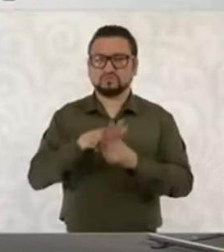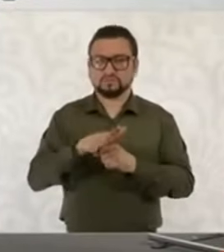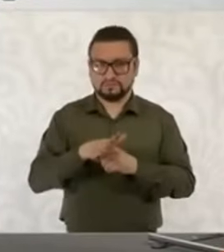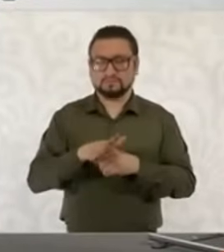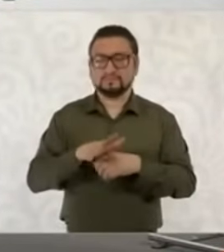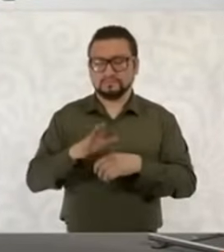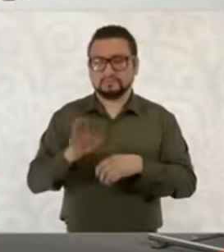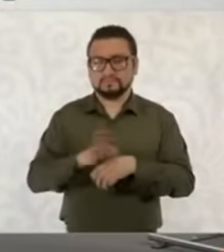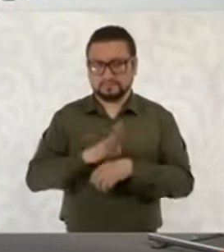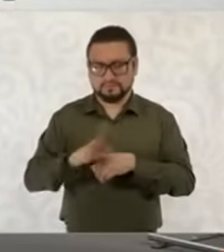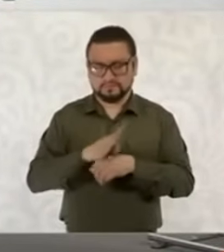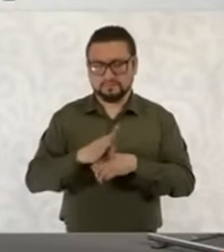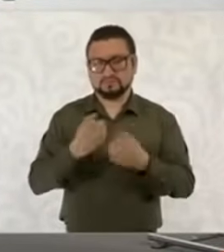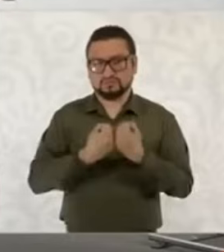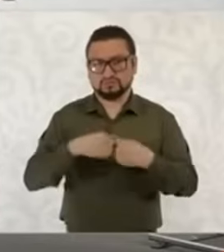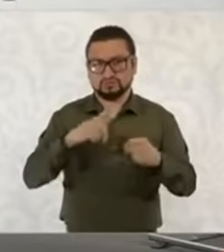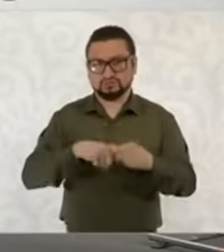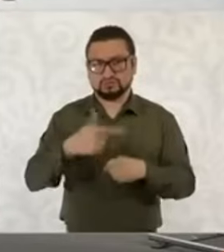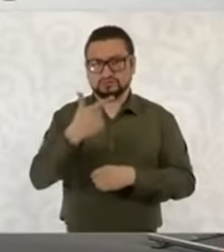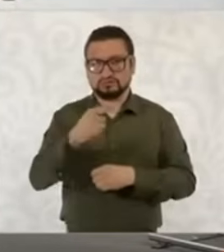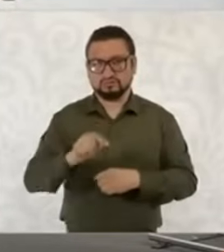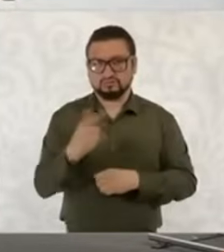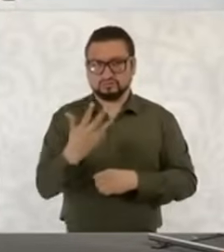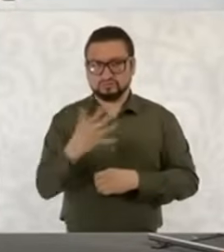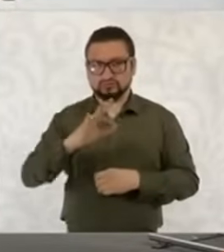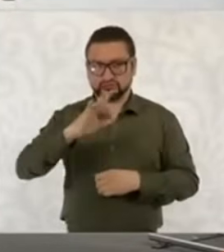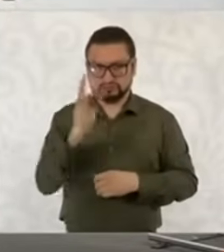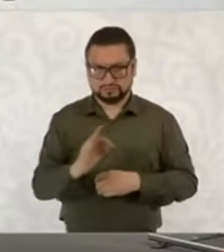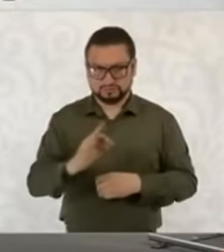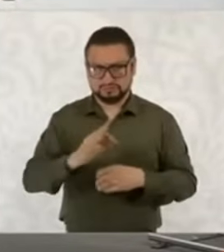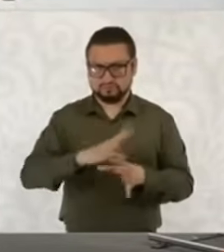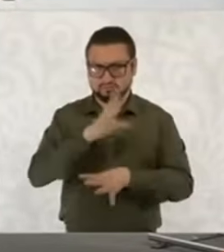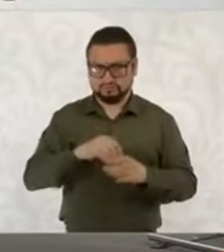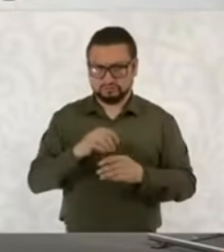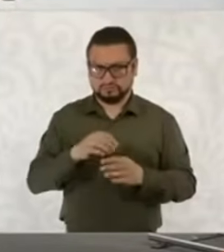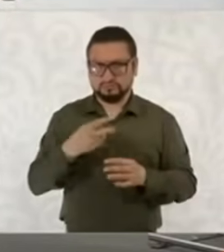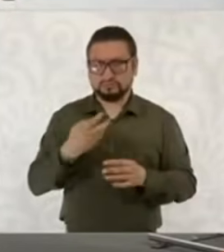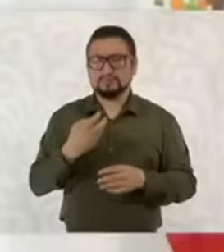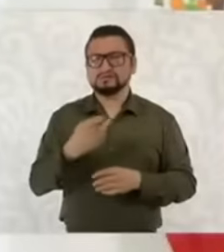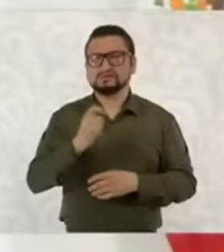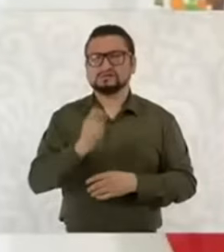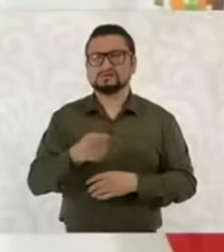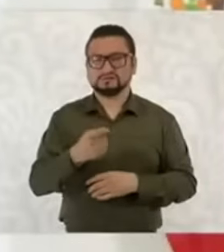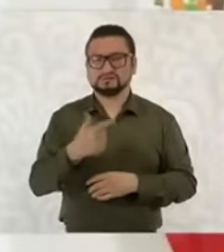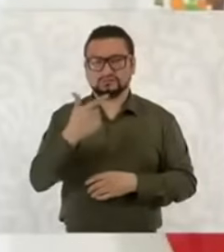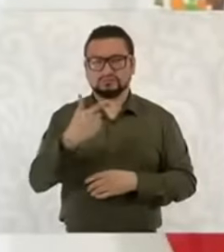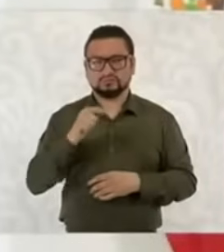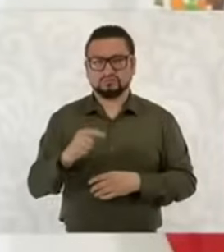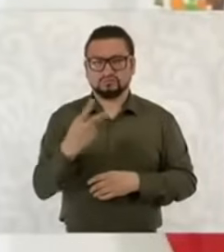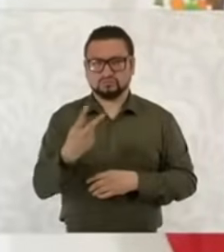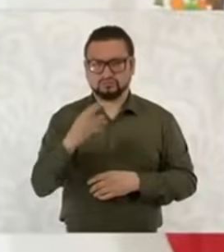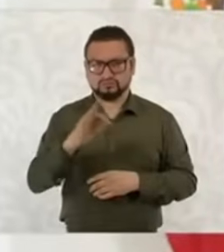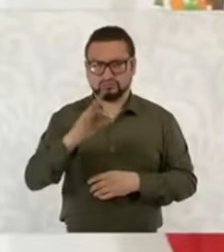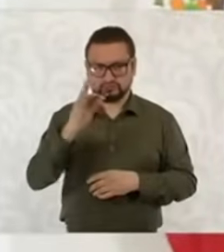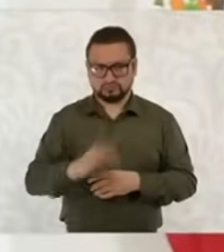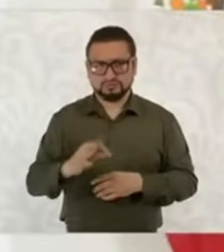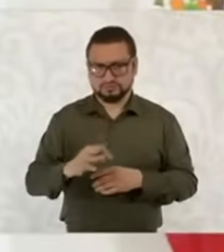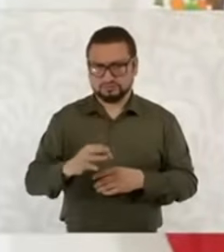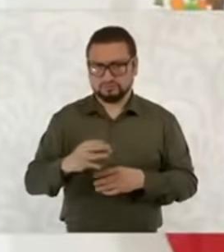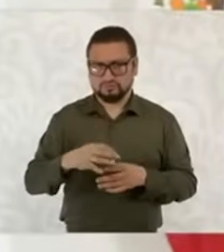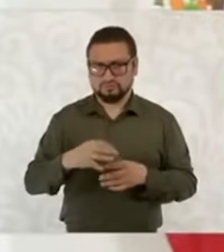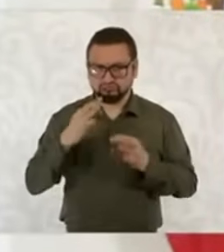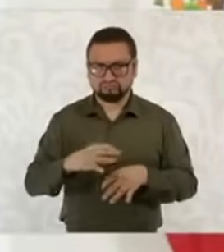en inversión social, hay un incremento de 7.5% en términos reales, un incremento de 7.2% en términos